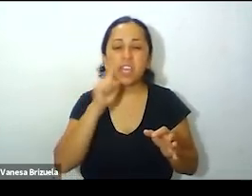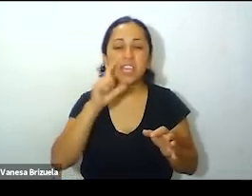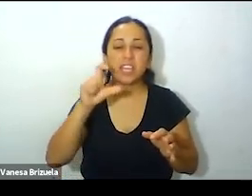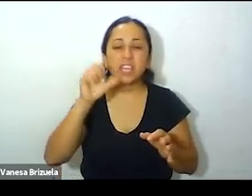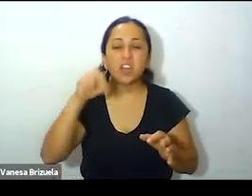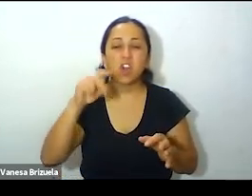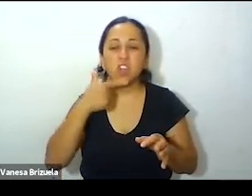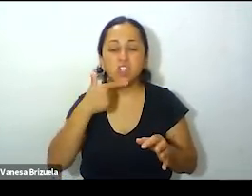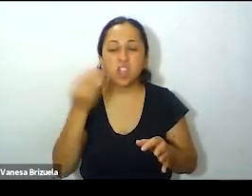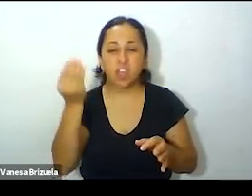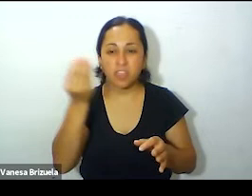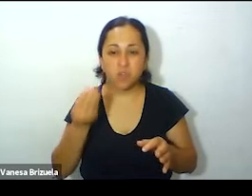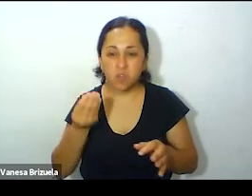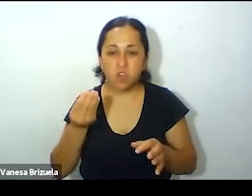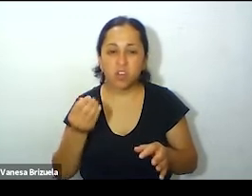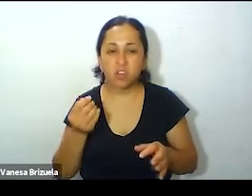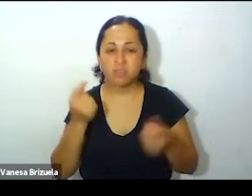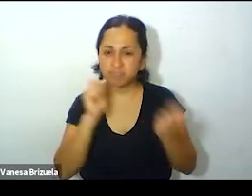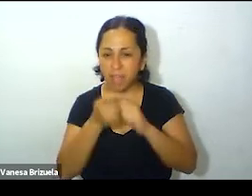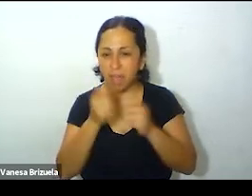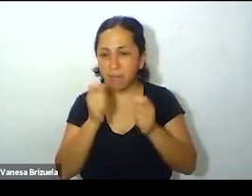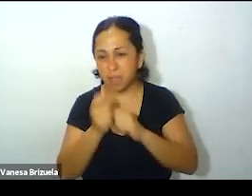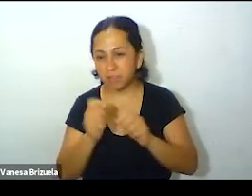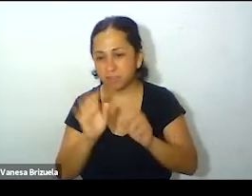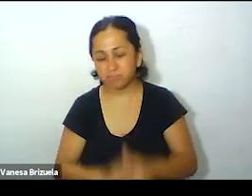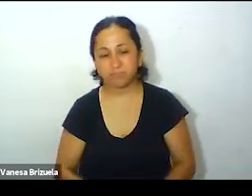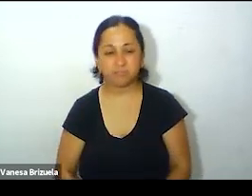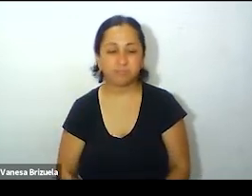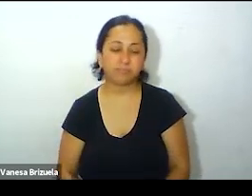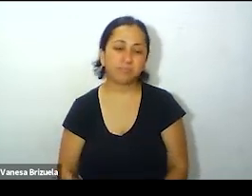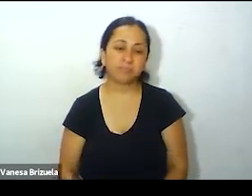los iconos cambian, pero van a poder hacer todo lo mismo.